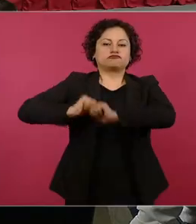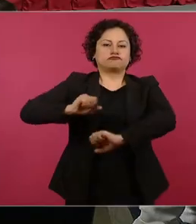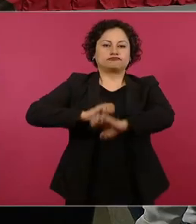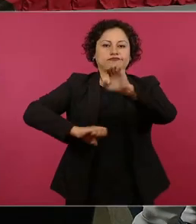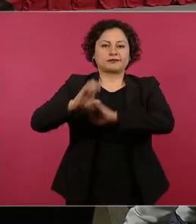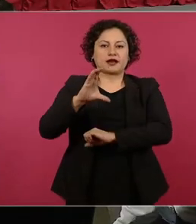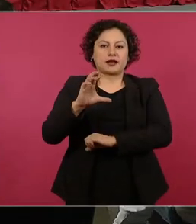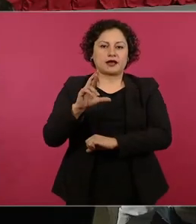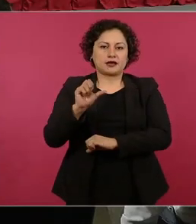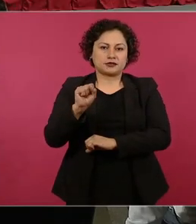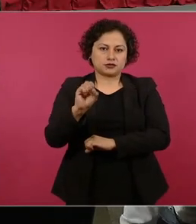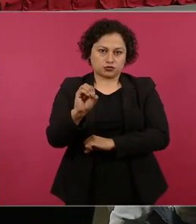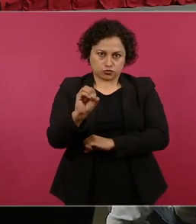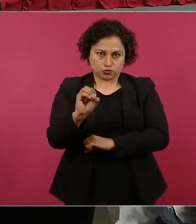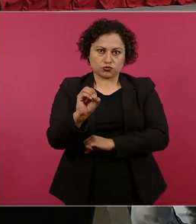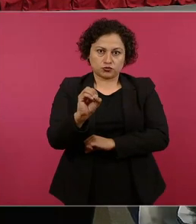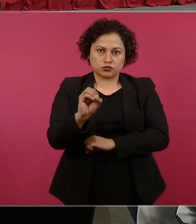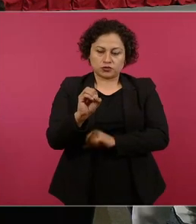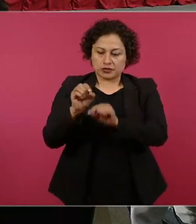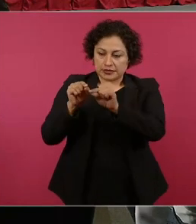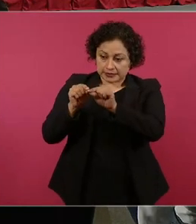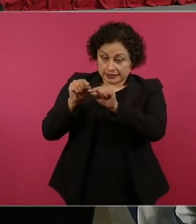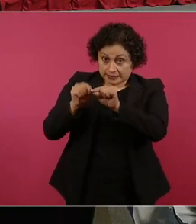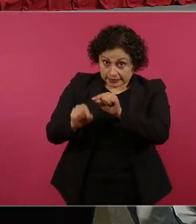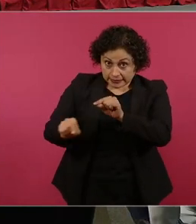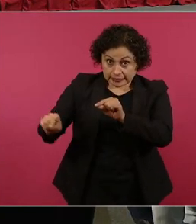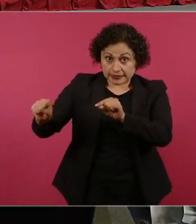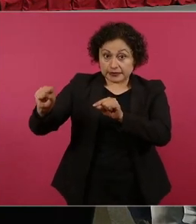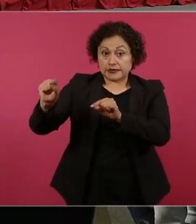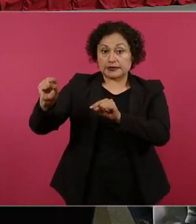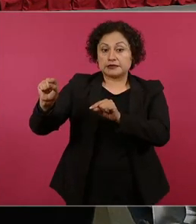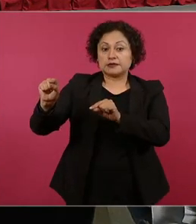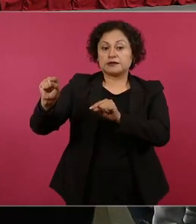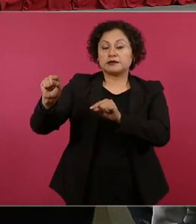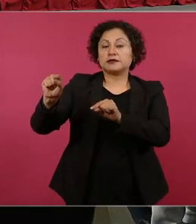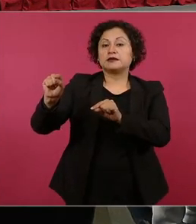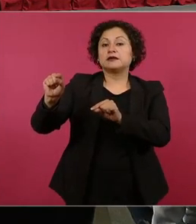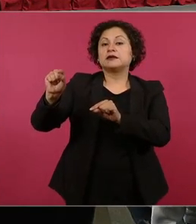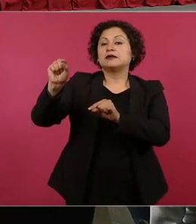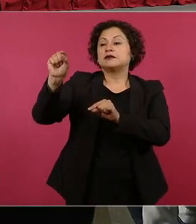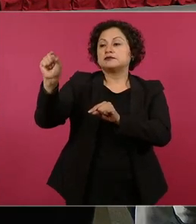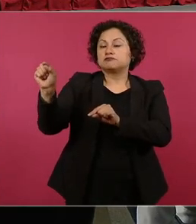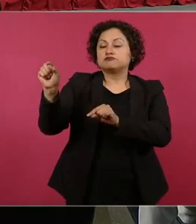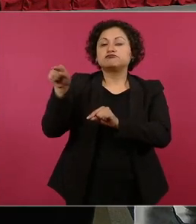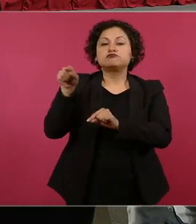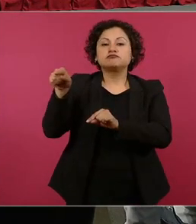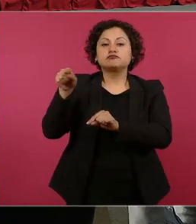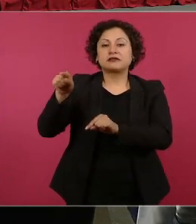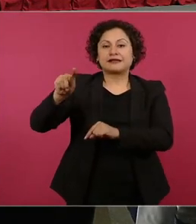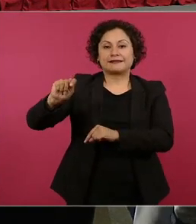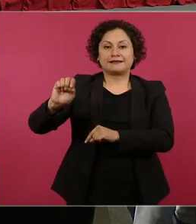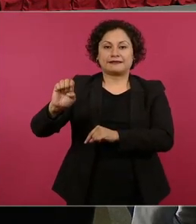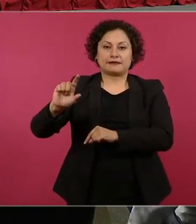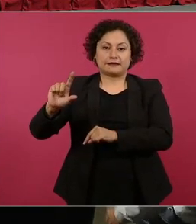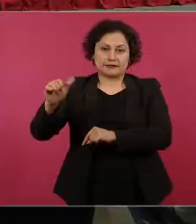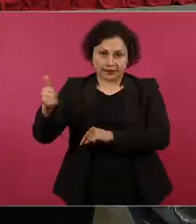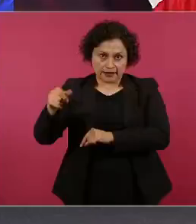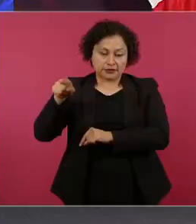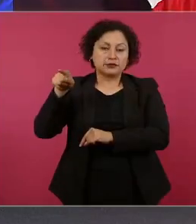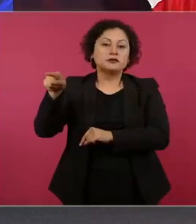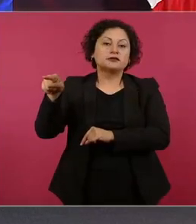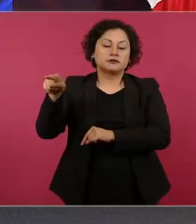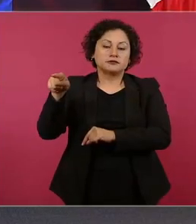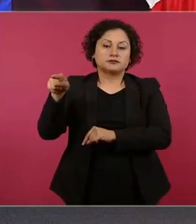Carso de calquin hasta adelante de tya